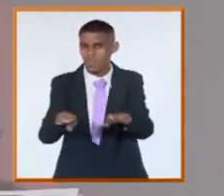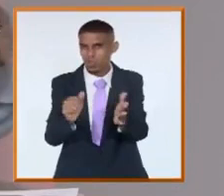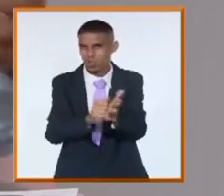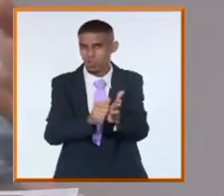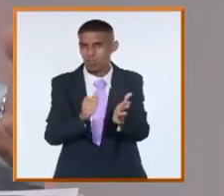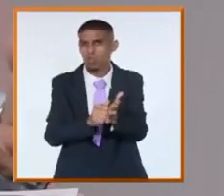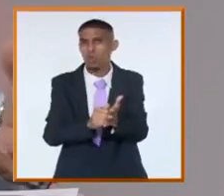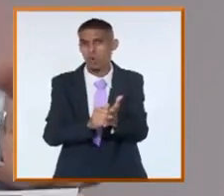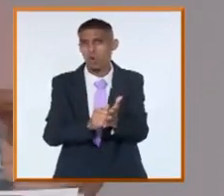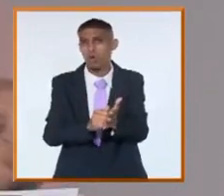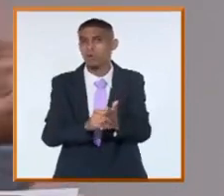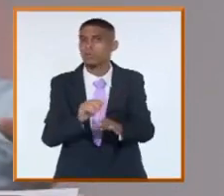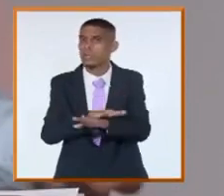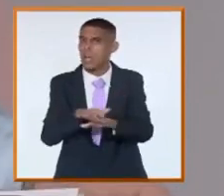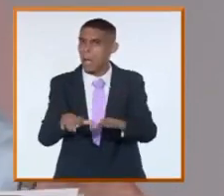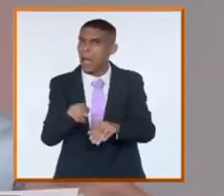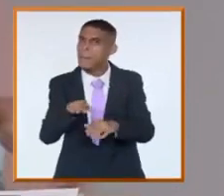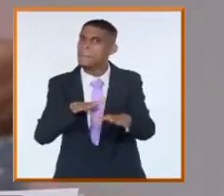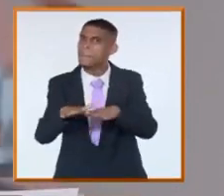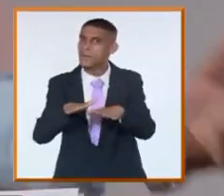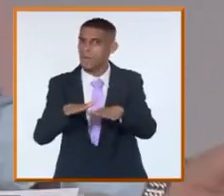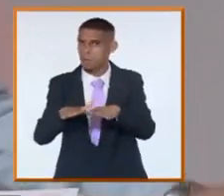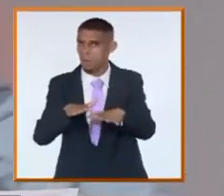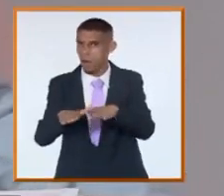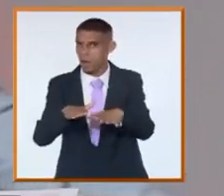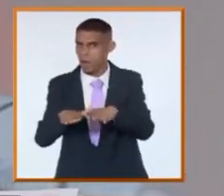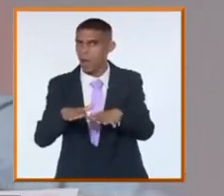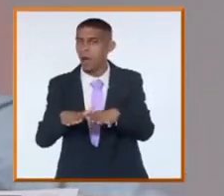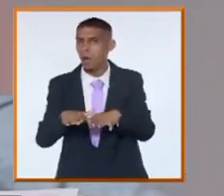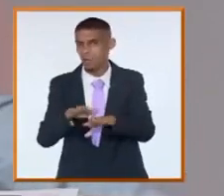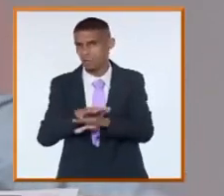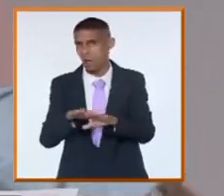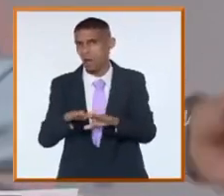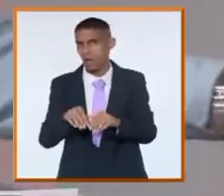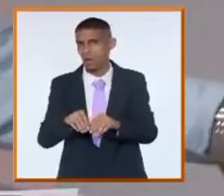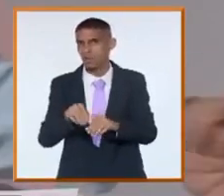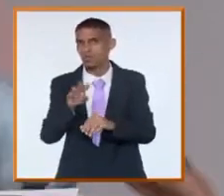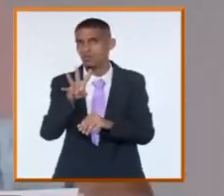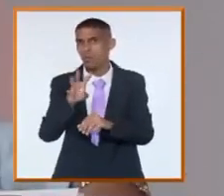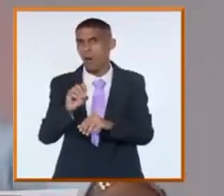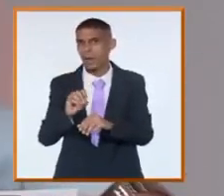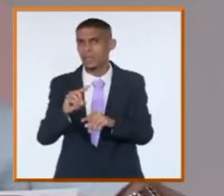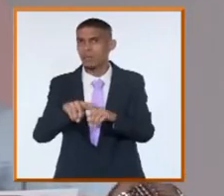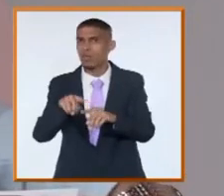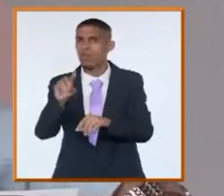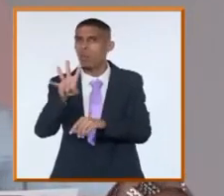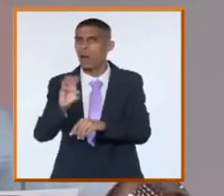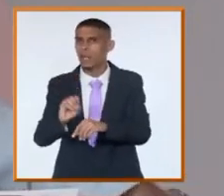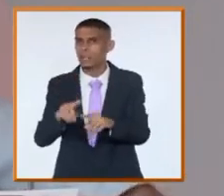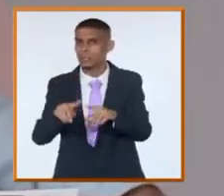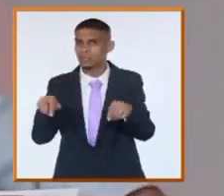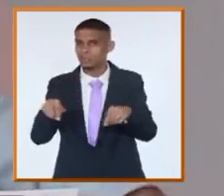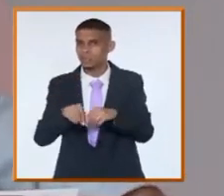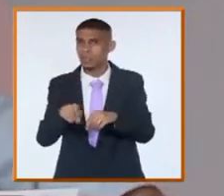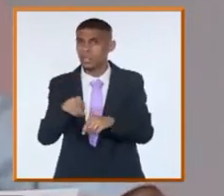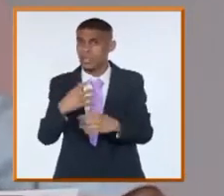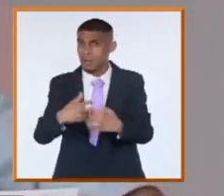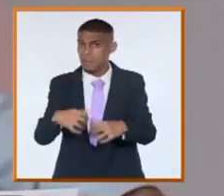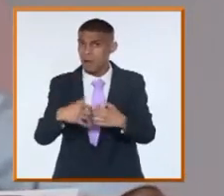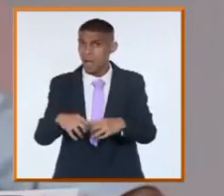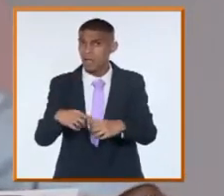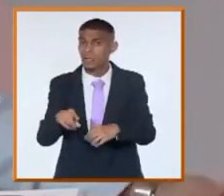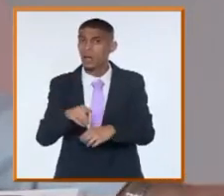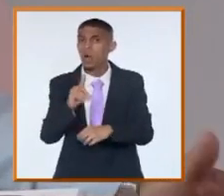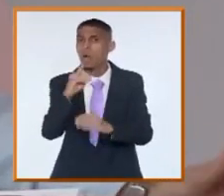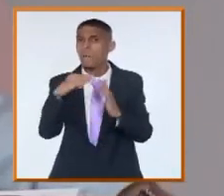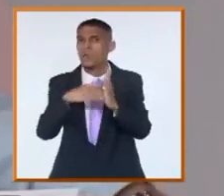que ya lo tenemos en un formato técnicamente mucho mejor de 40 por 40 que este año se montó esa planta va a producir este año